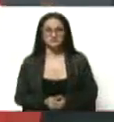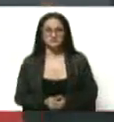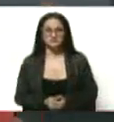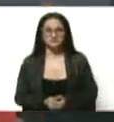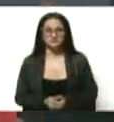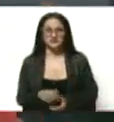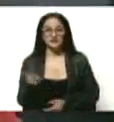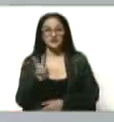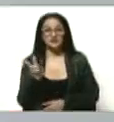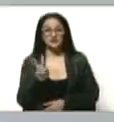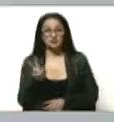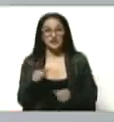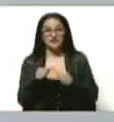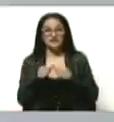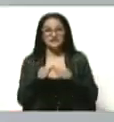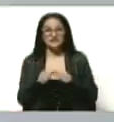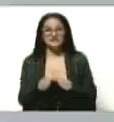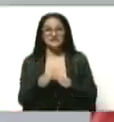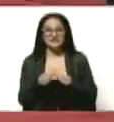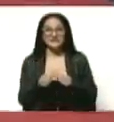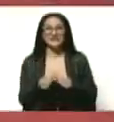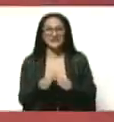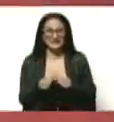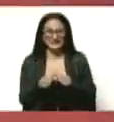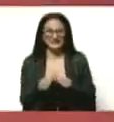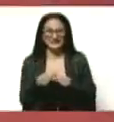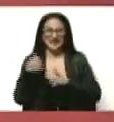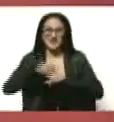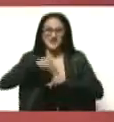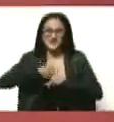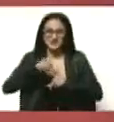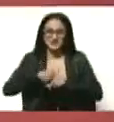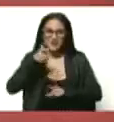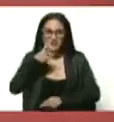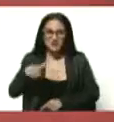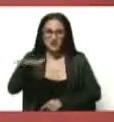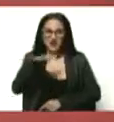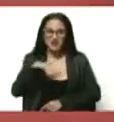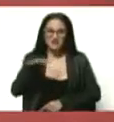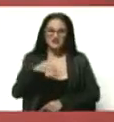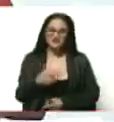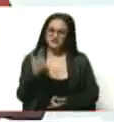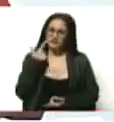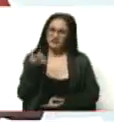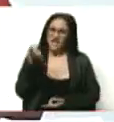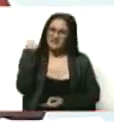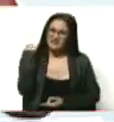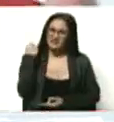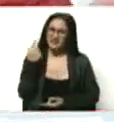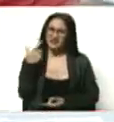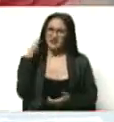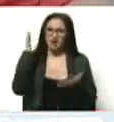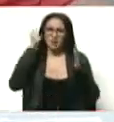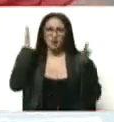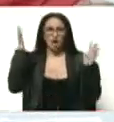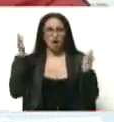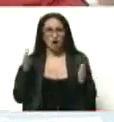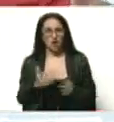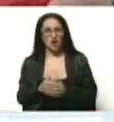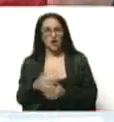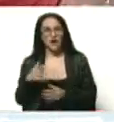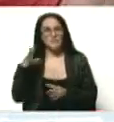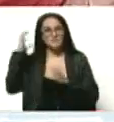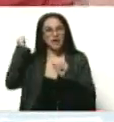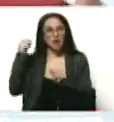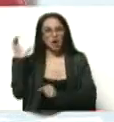que Venezuela siga en vanguardia de la lucha de los pueblos. ¿No es ayer cómo se pusieron como locos porque vino el embajador de